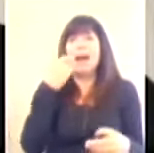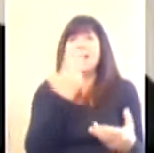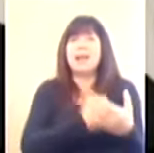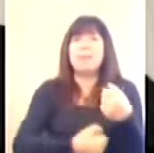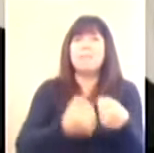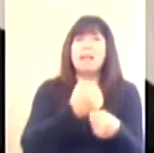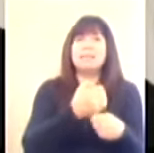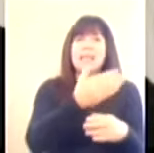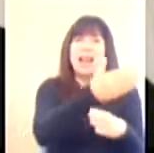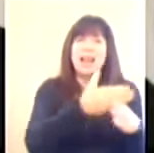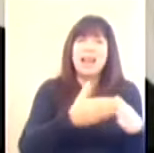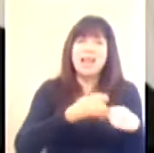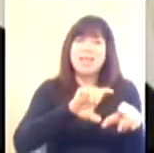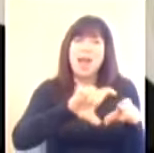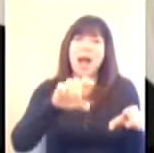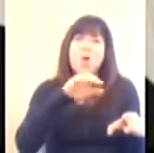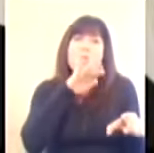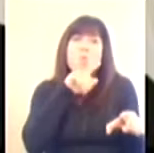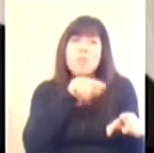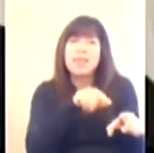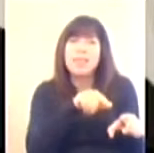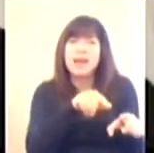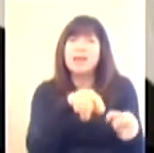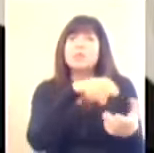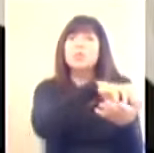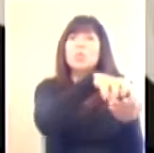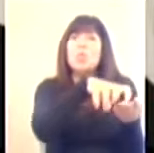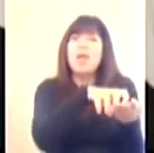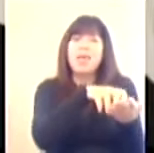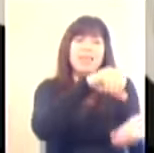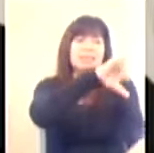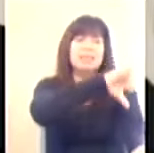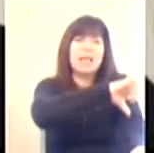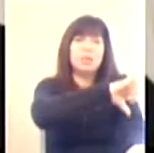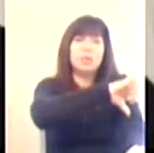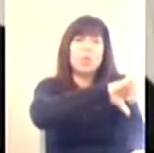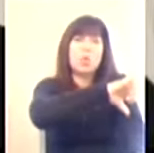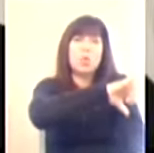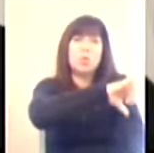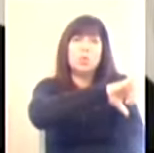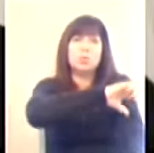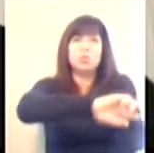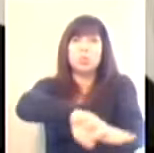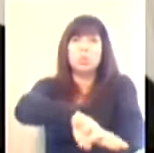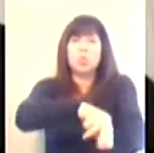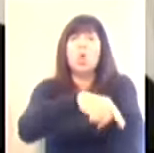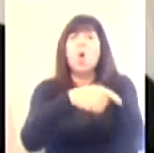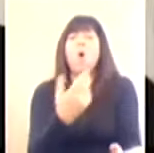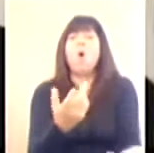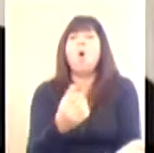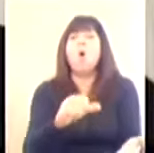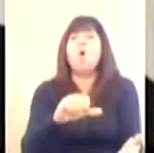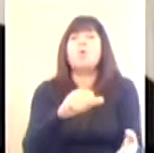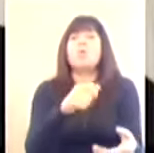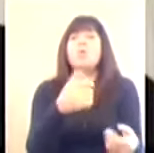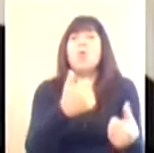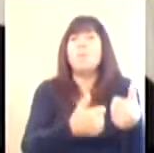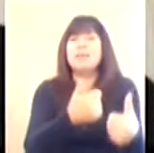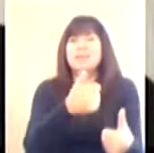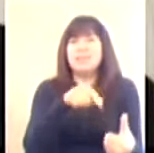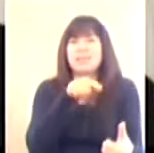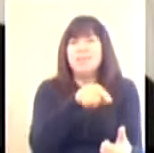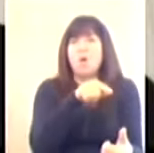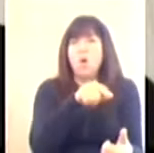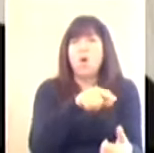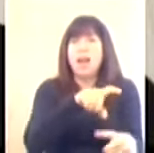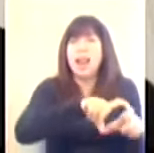leña húmeda en las ciudades del centro sur por electricidad a costos competitivos. Como decían varios de los panelistas,